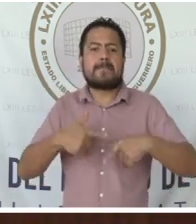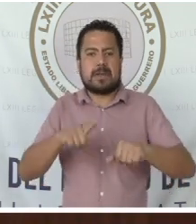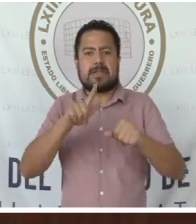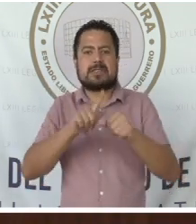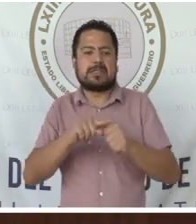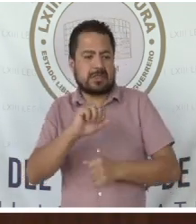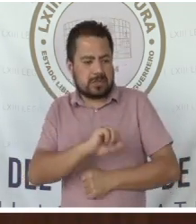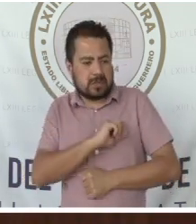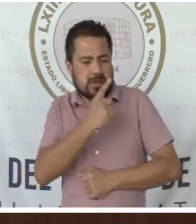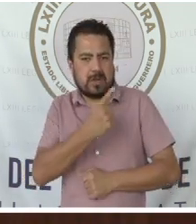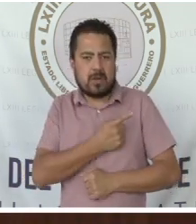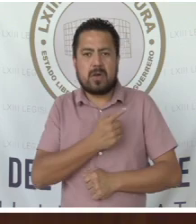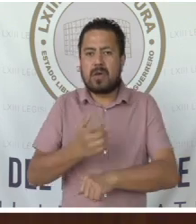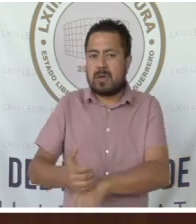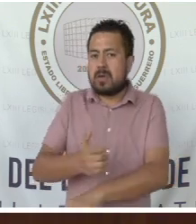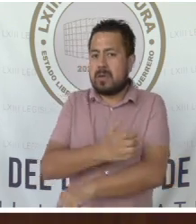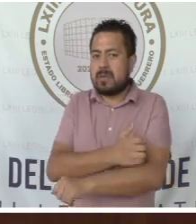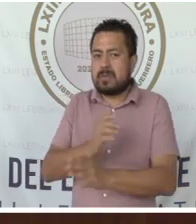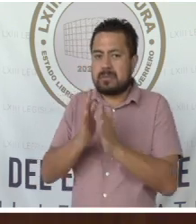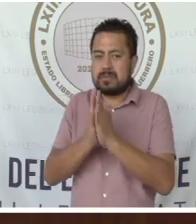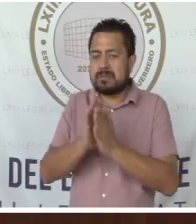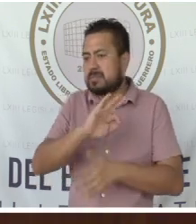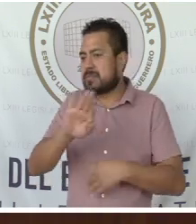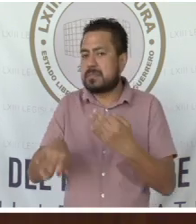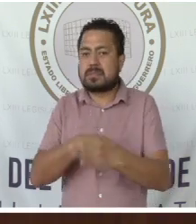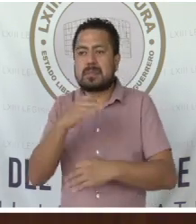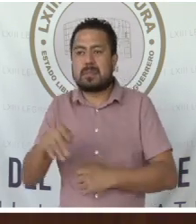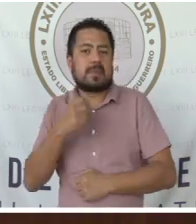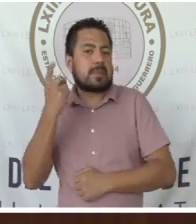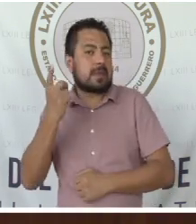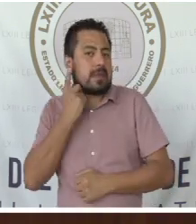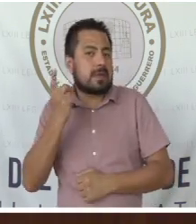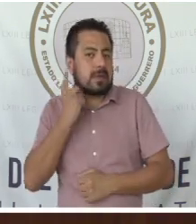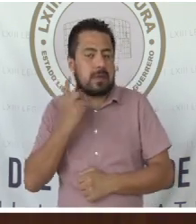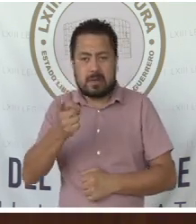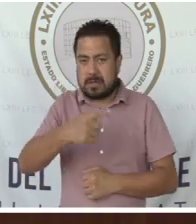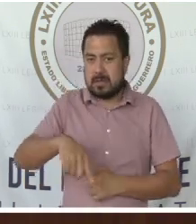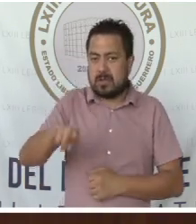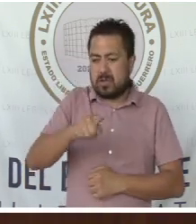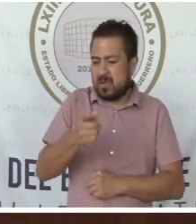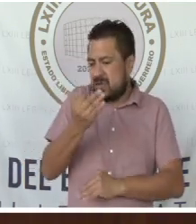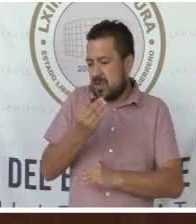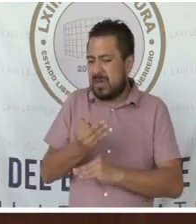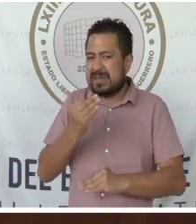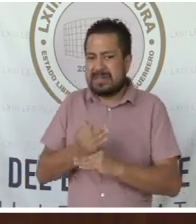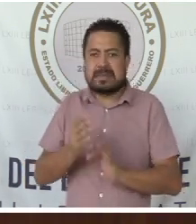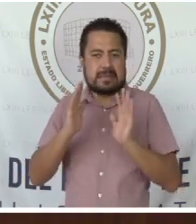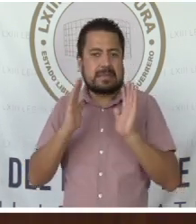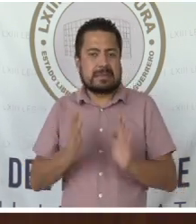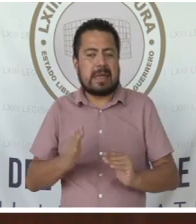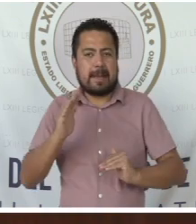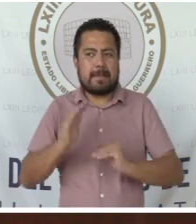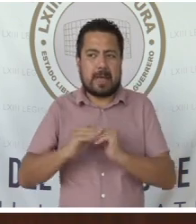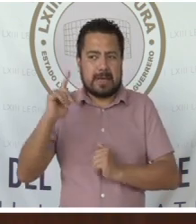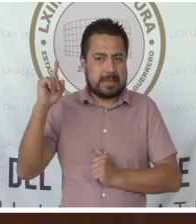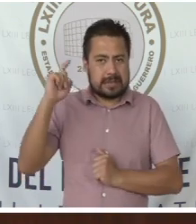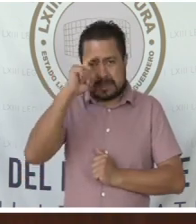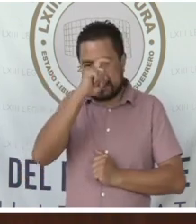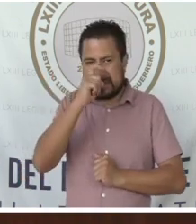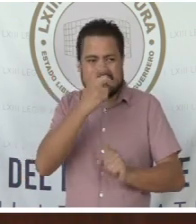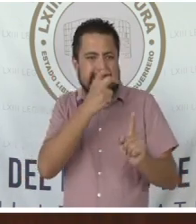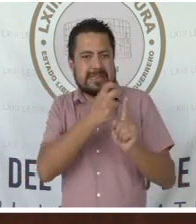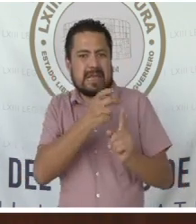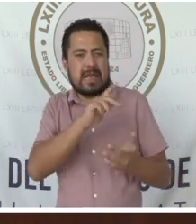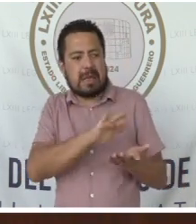de la salud. Compañeros y compañeras diputadas, estamos ante una situación compleja por este delito